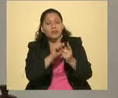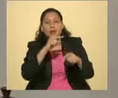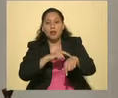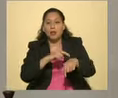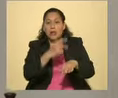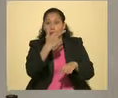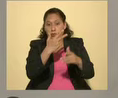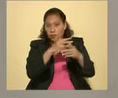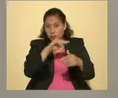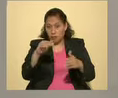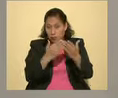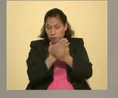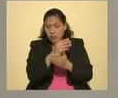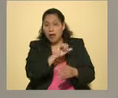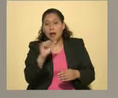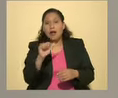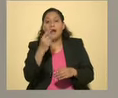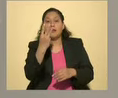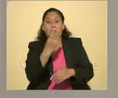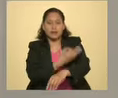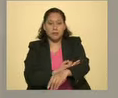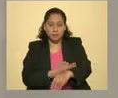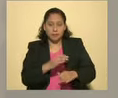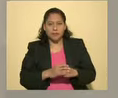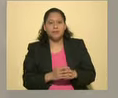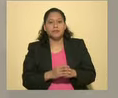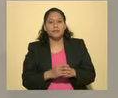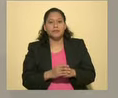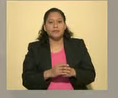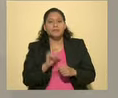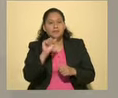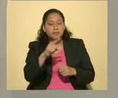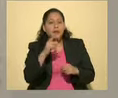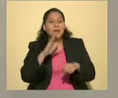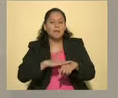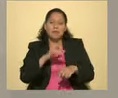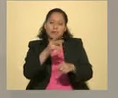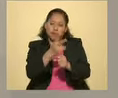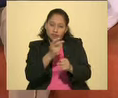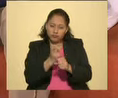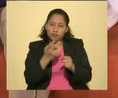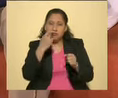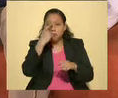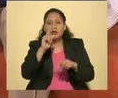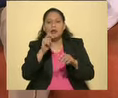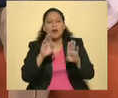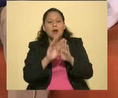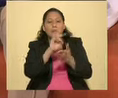de 8:30 de la mañana a 15 horas. Así que le hacemos la más cordial invitación a